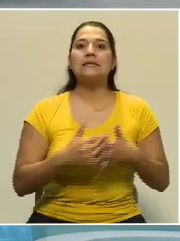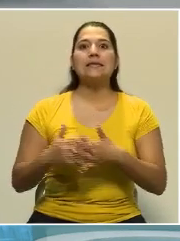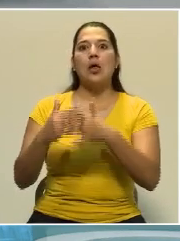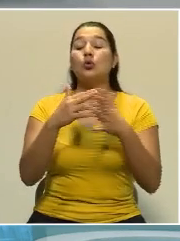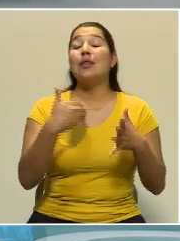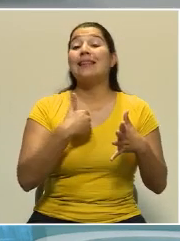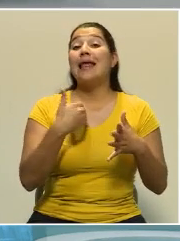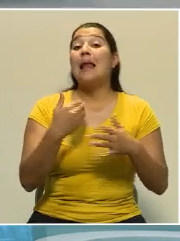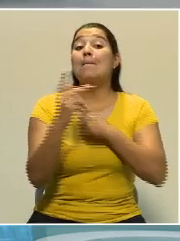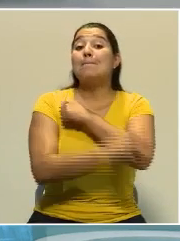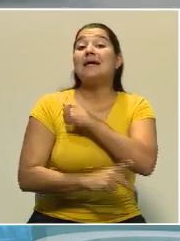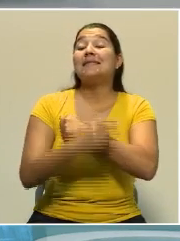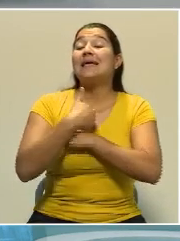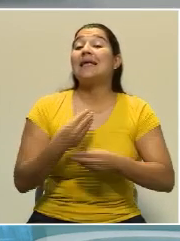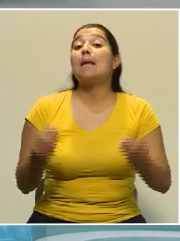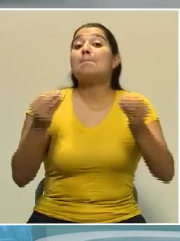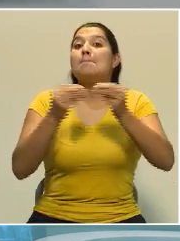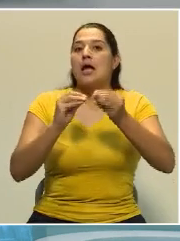de contagios y